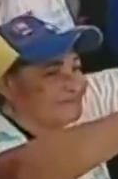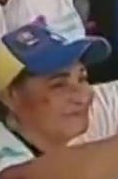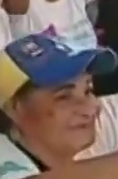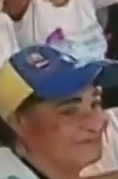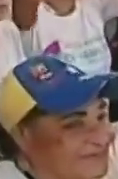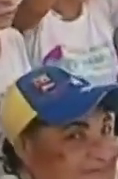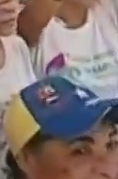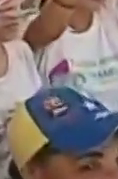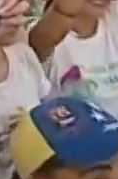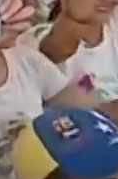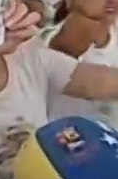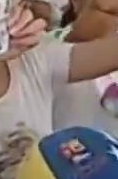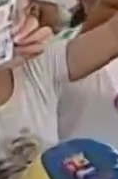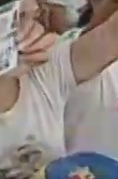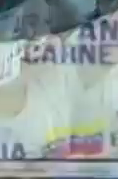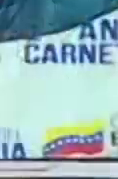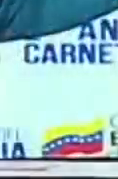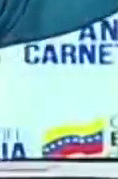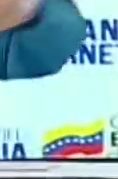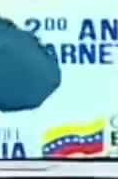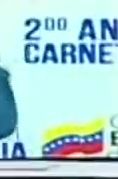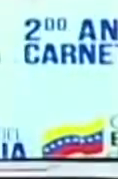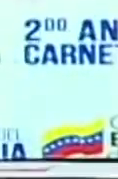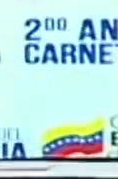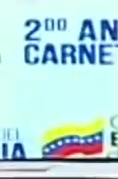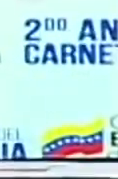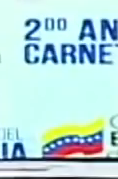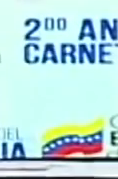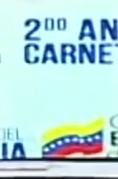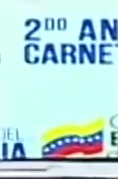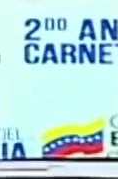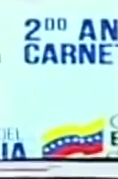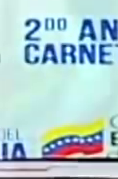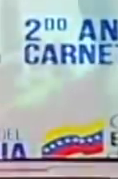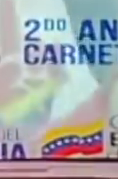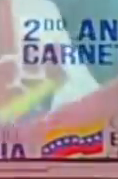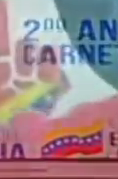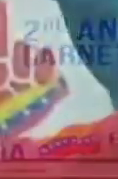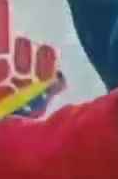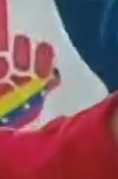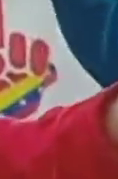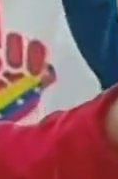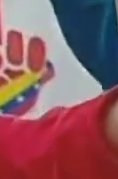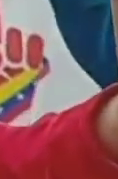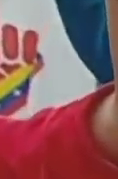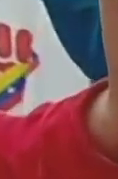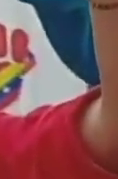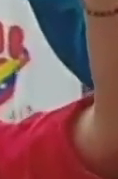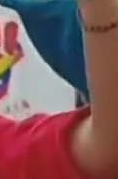Saludo al carné de la patria. Está de cumpleaños el carné de la patria.